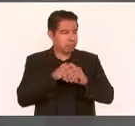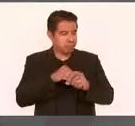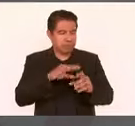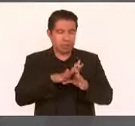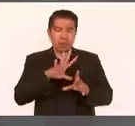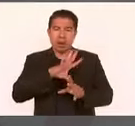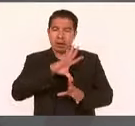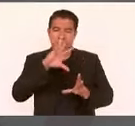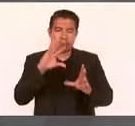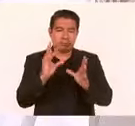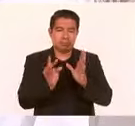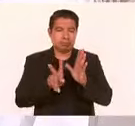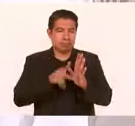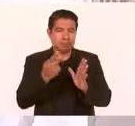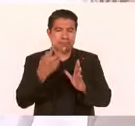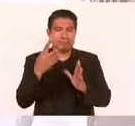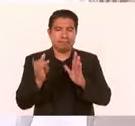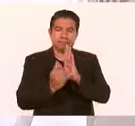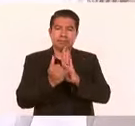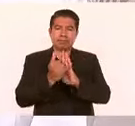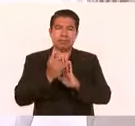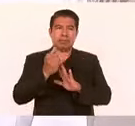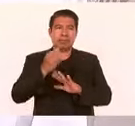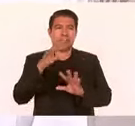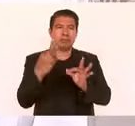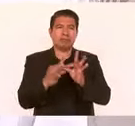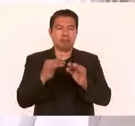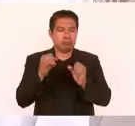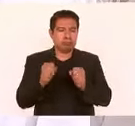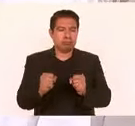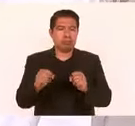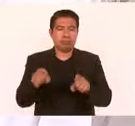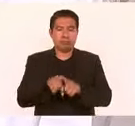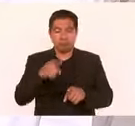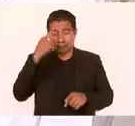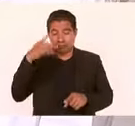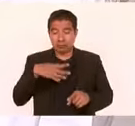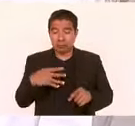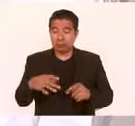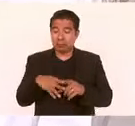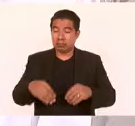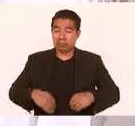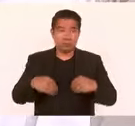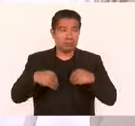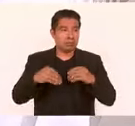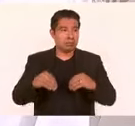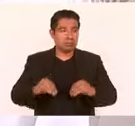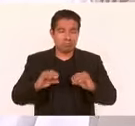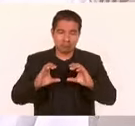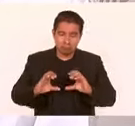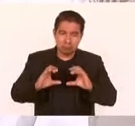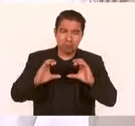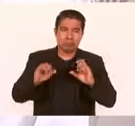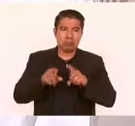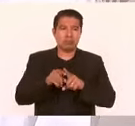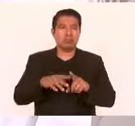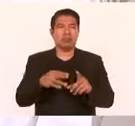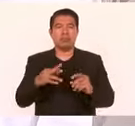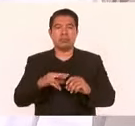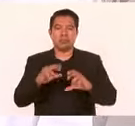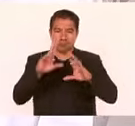segura y en todos los casos se ha respetado la forma de vida de las comunidades, sus técnicas tradicionales de